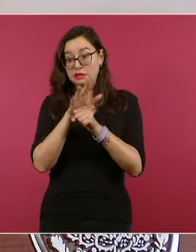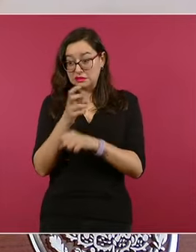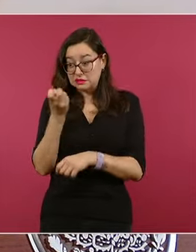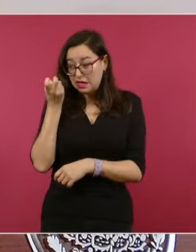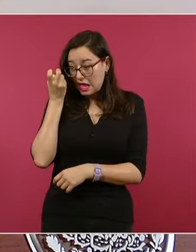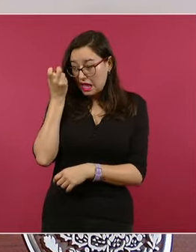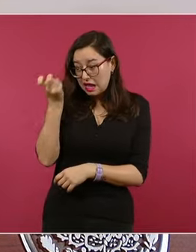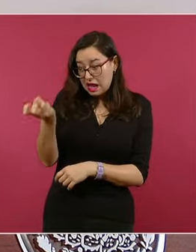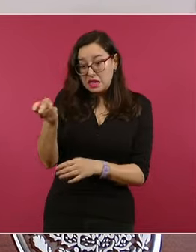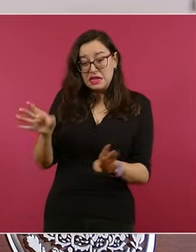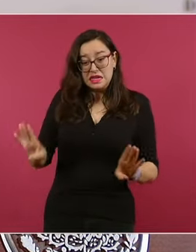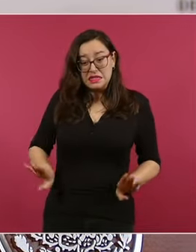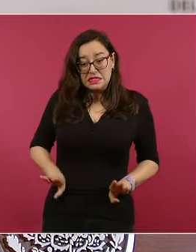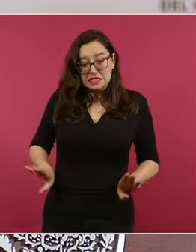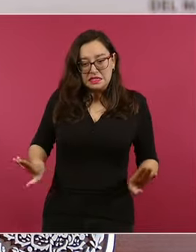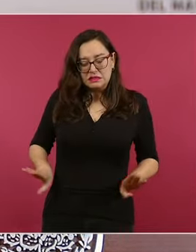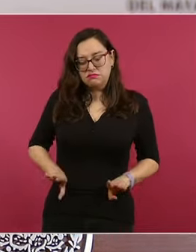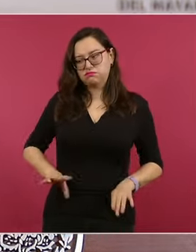que